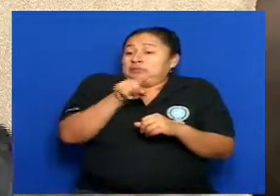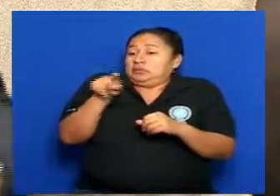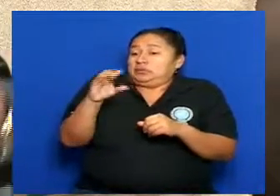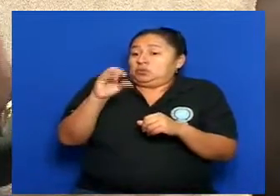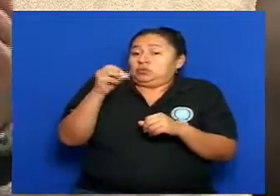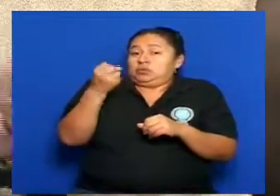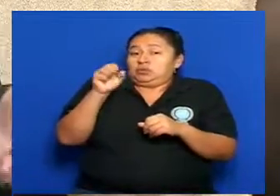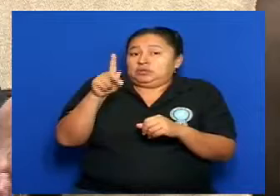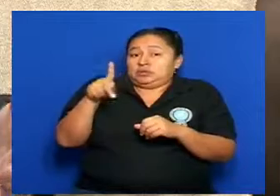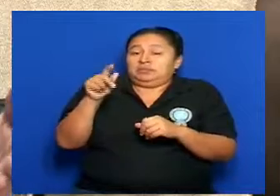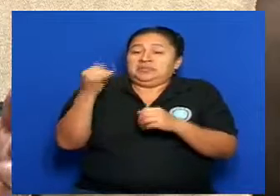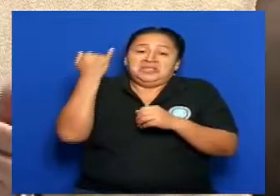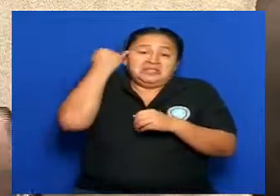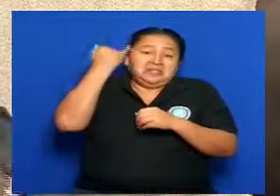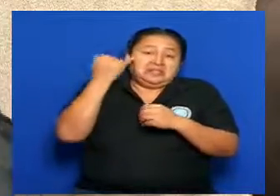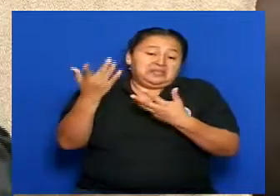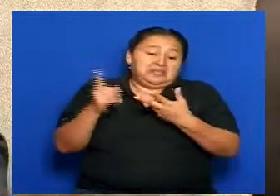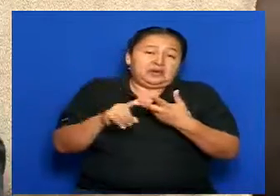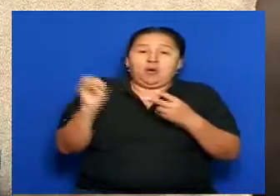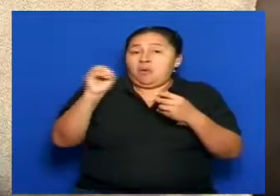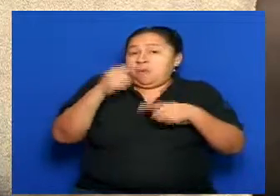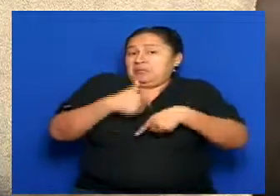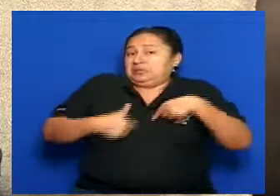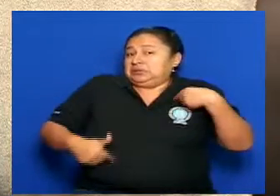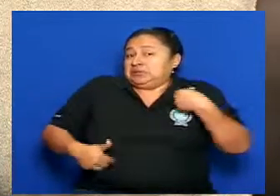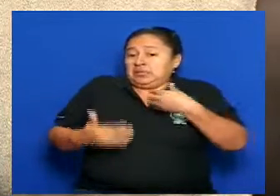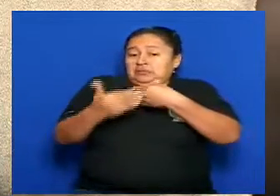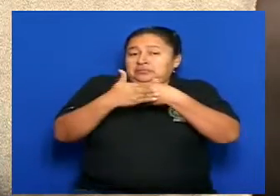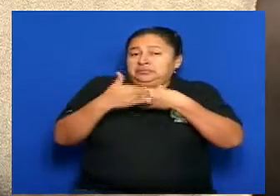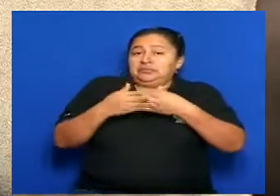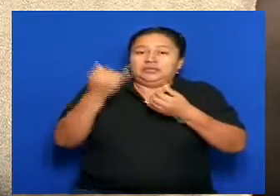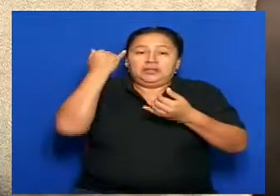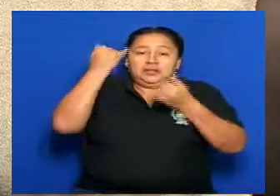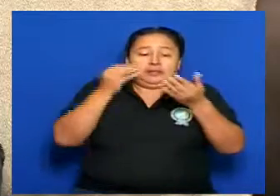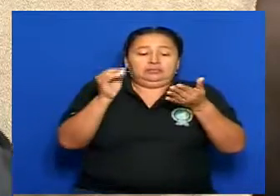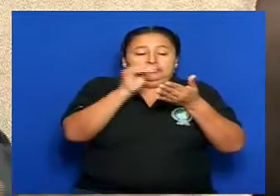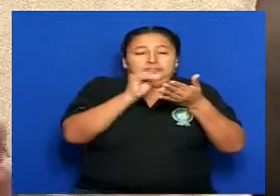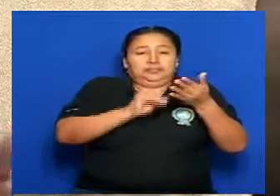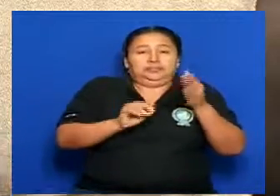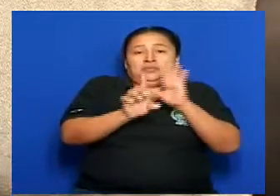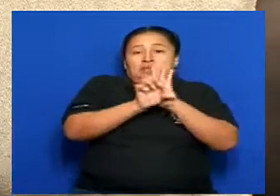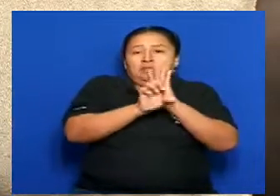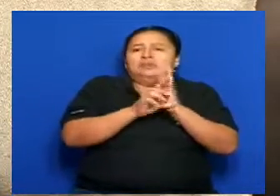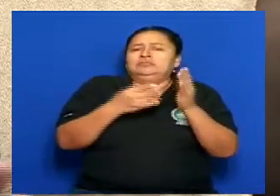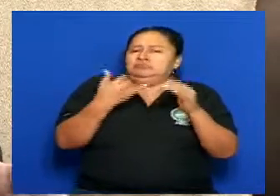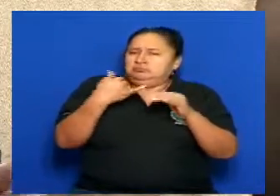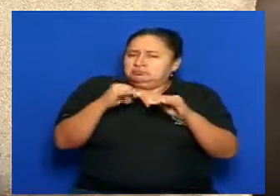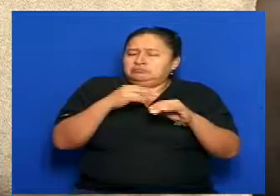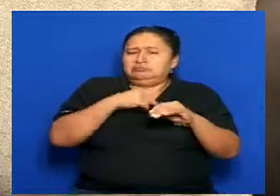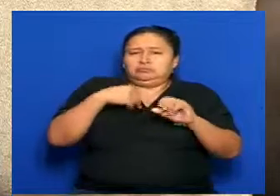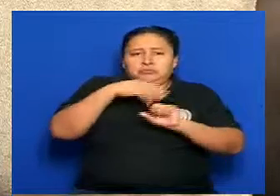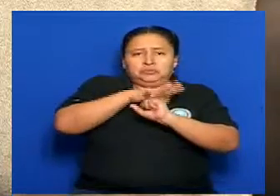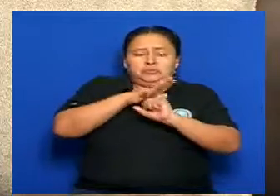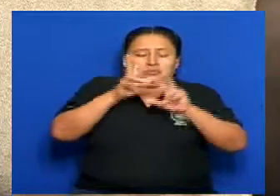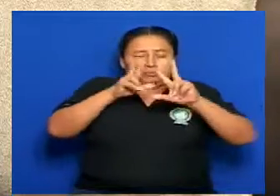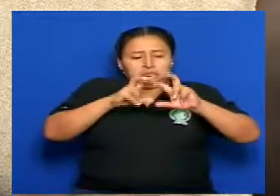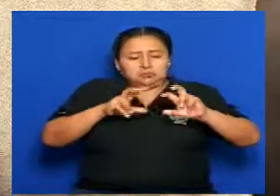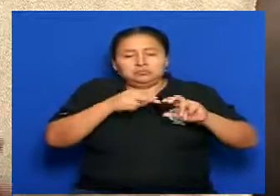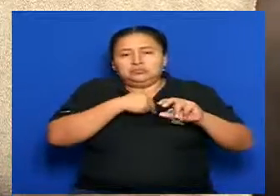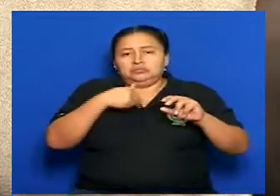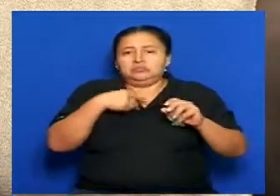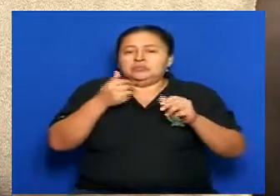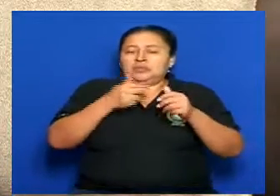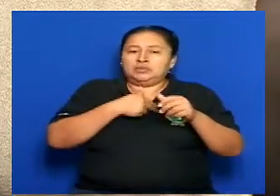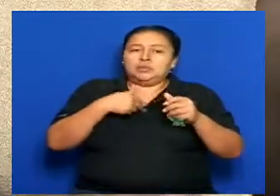cosep o si hay más aportes del ejecutivo para que vengan a enriquecer la ley pues nosotros lo analizaremos y haremos lo que tendremos que hacer